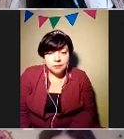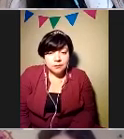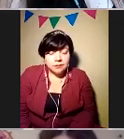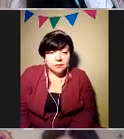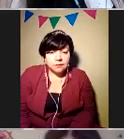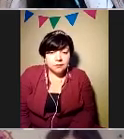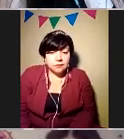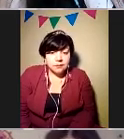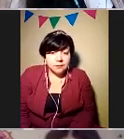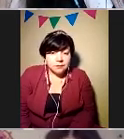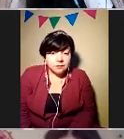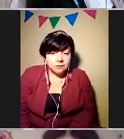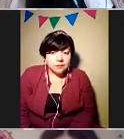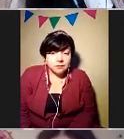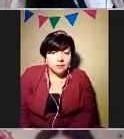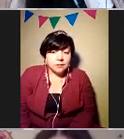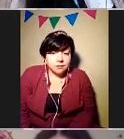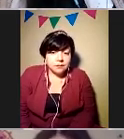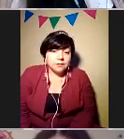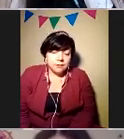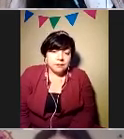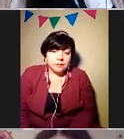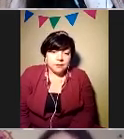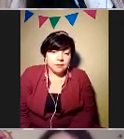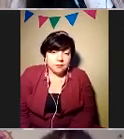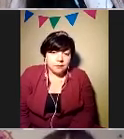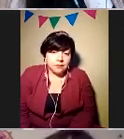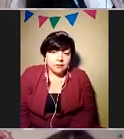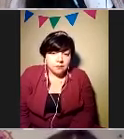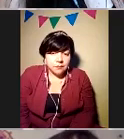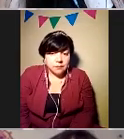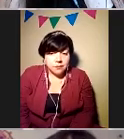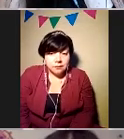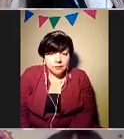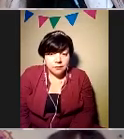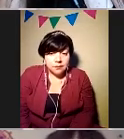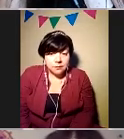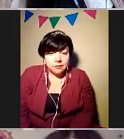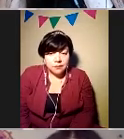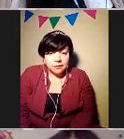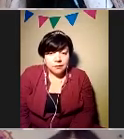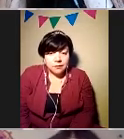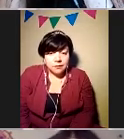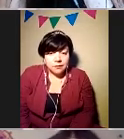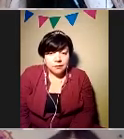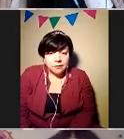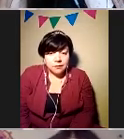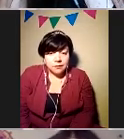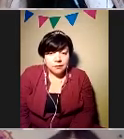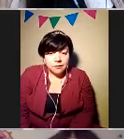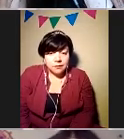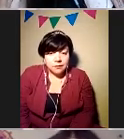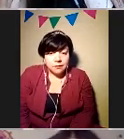Eso fue hace unos 5 años, y ahora hay muchas más, hay muchas tiendas en Los Ángeles de chicas y